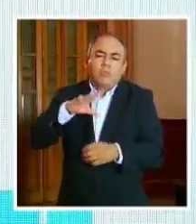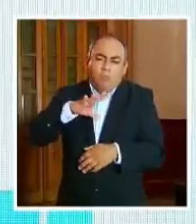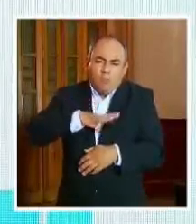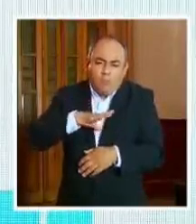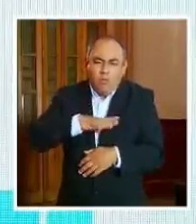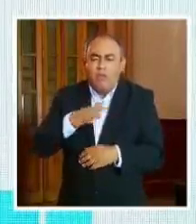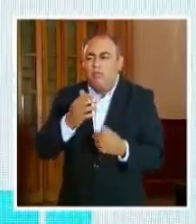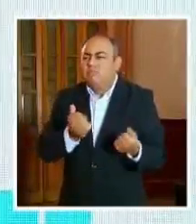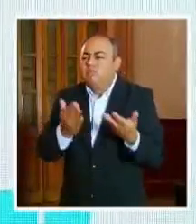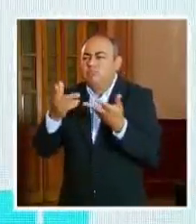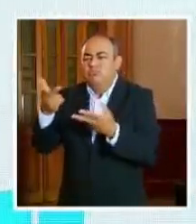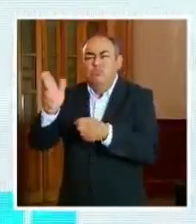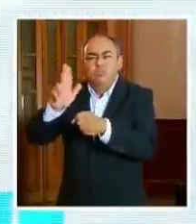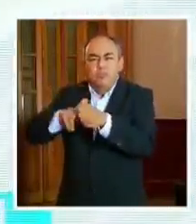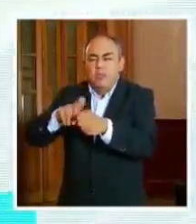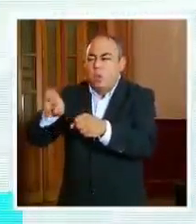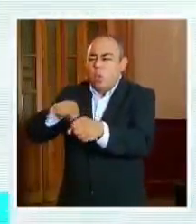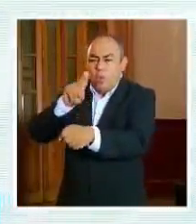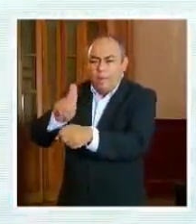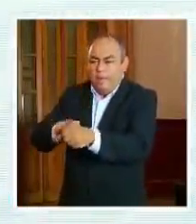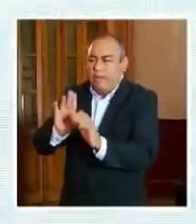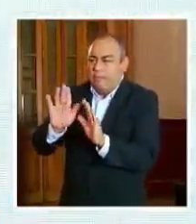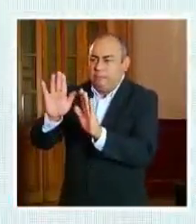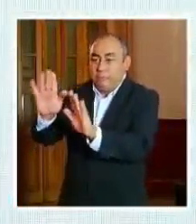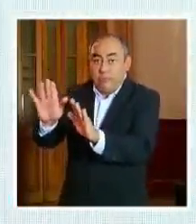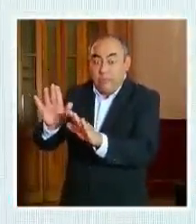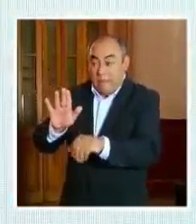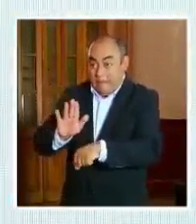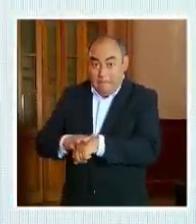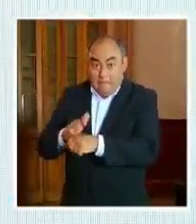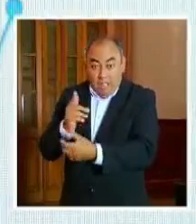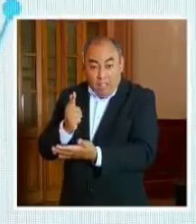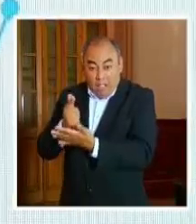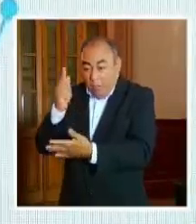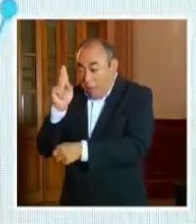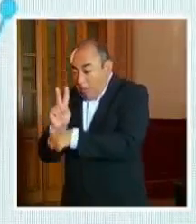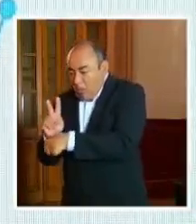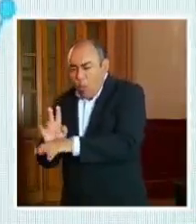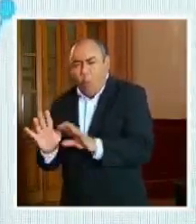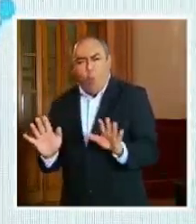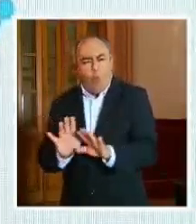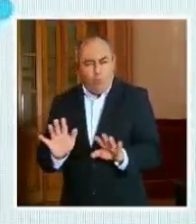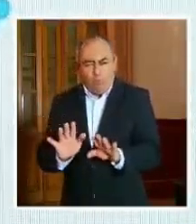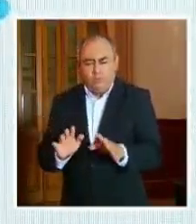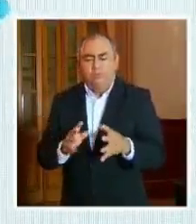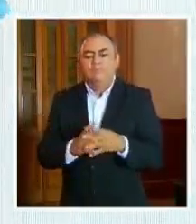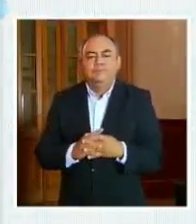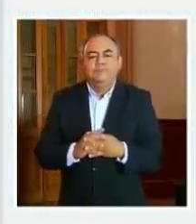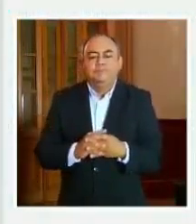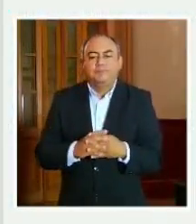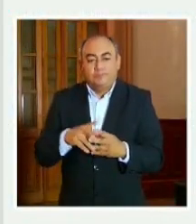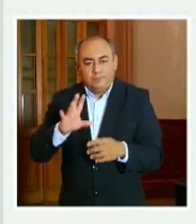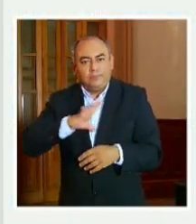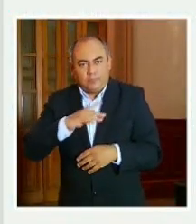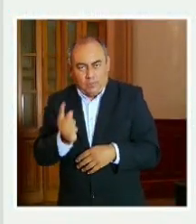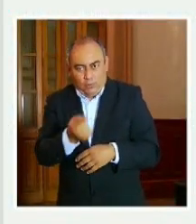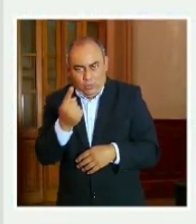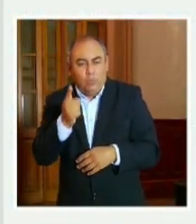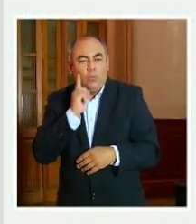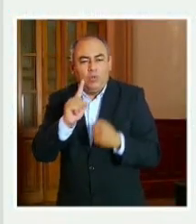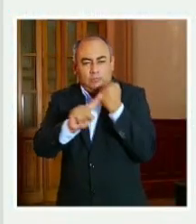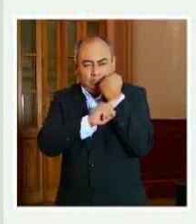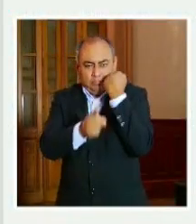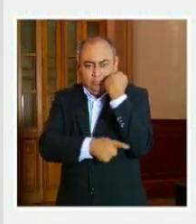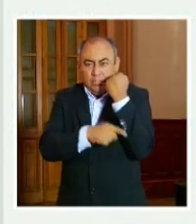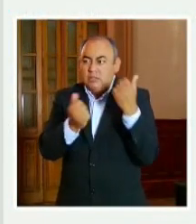área de hospitalización general, no en un área de cuidados intensivos. Tenemos una paciente embarazada estable